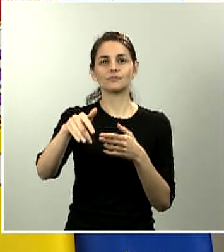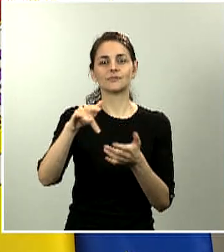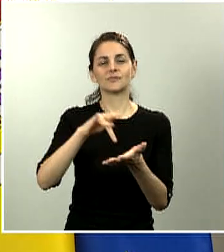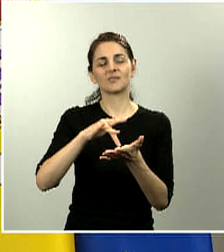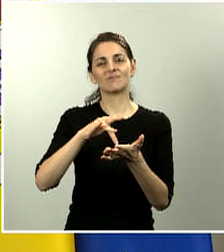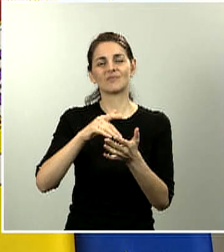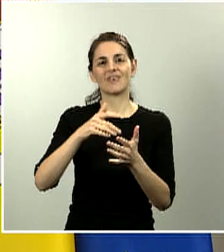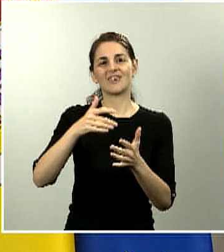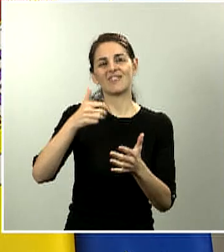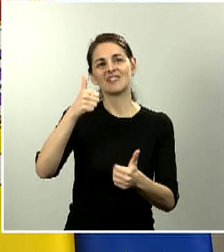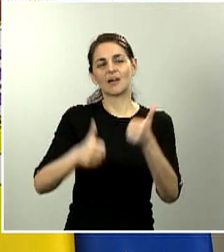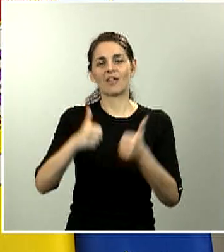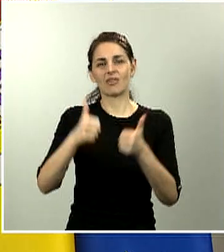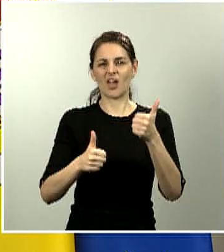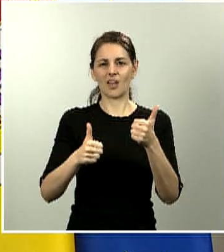los